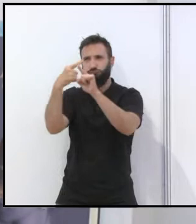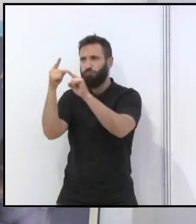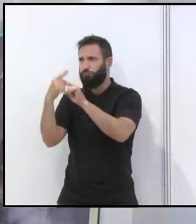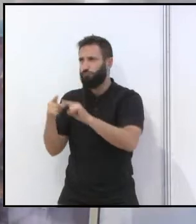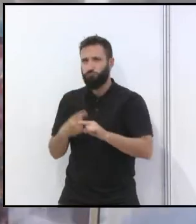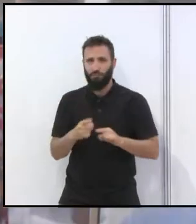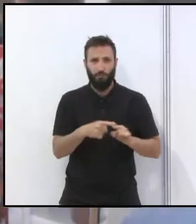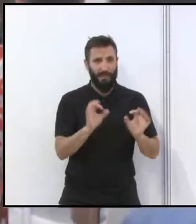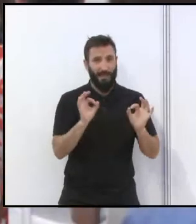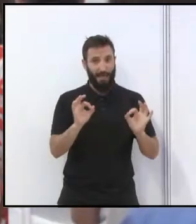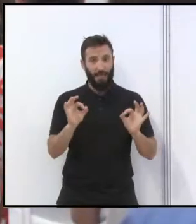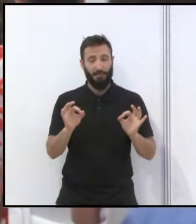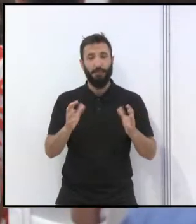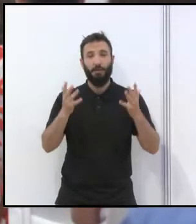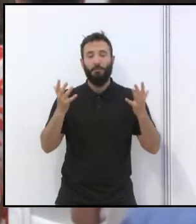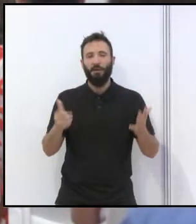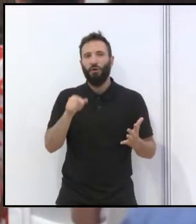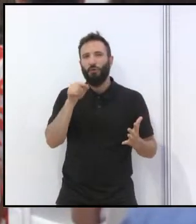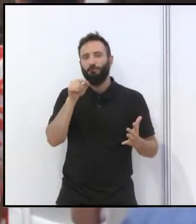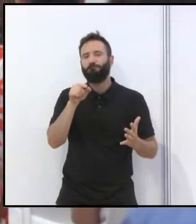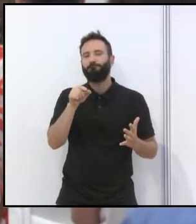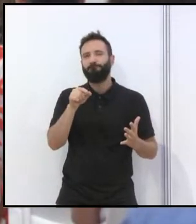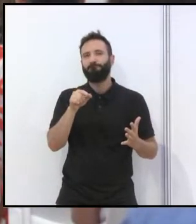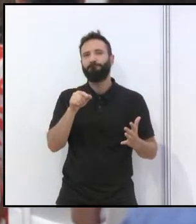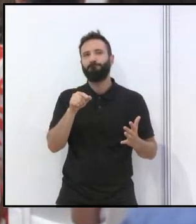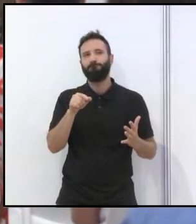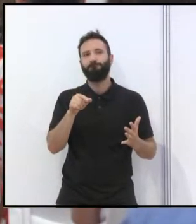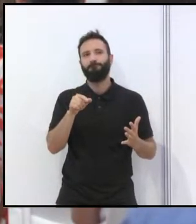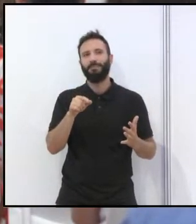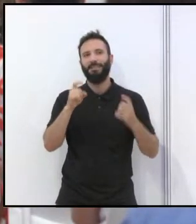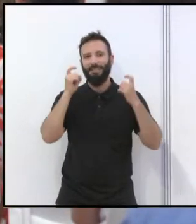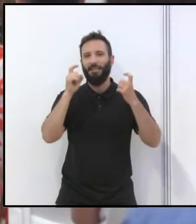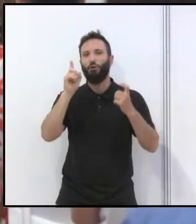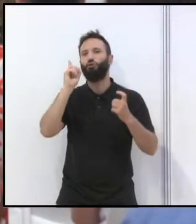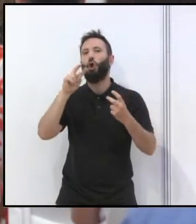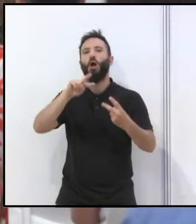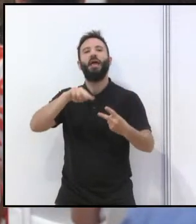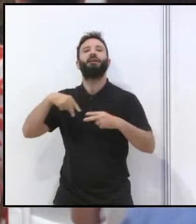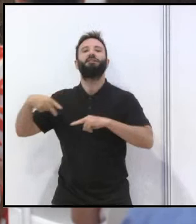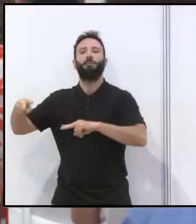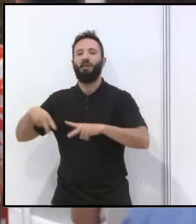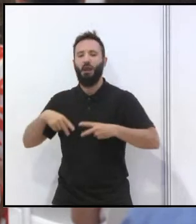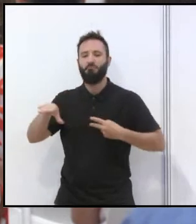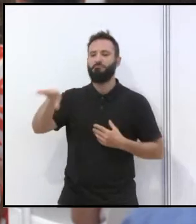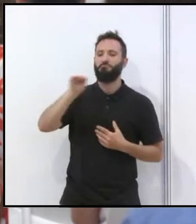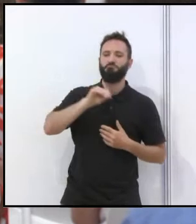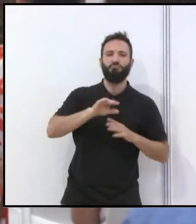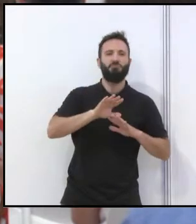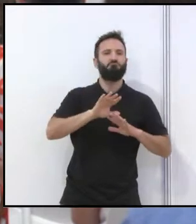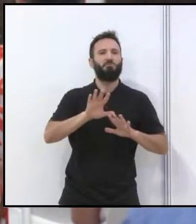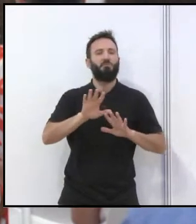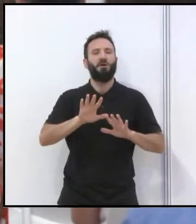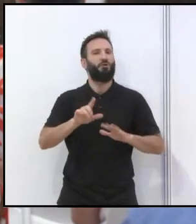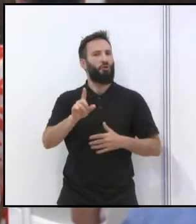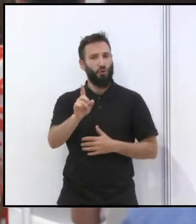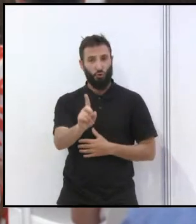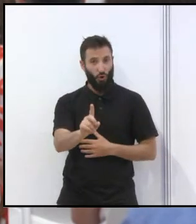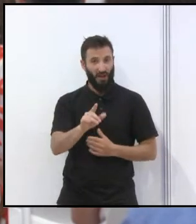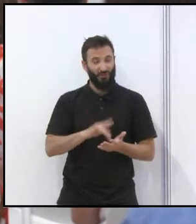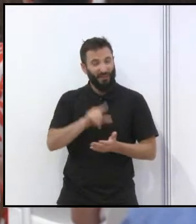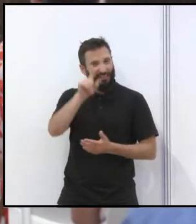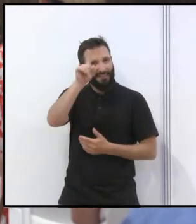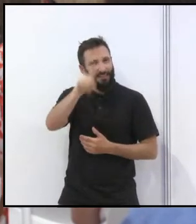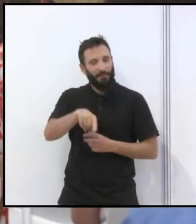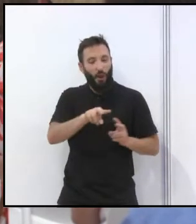distinta. Pero no se trata solamente de interpretar, de que la interpretación, de que hay una